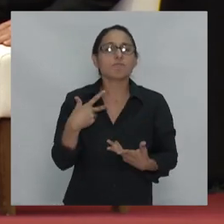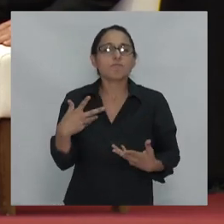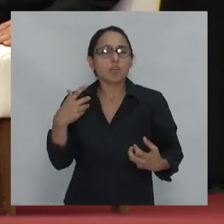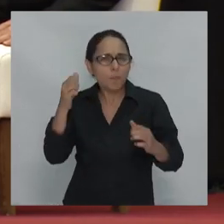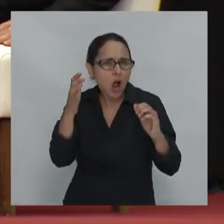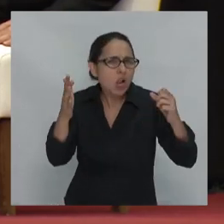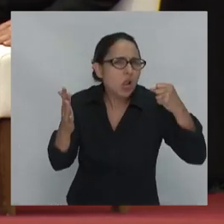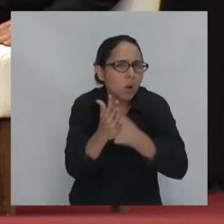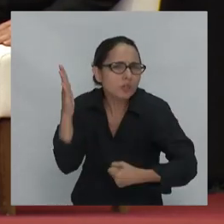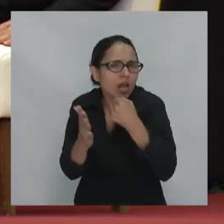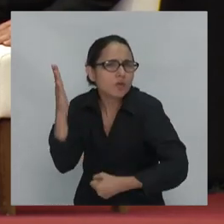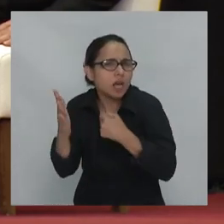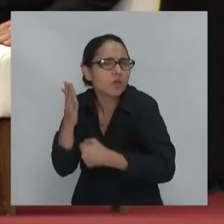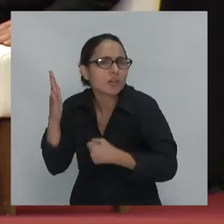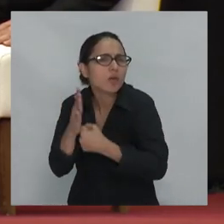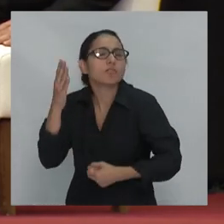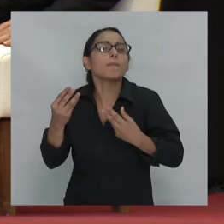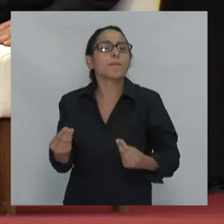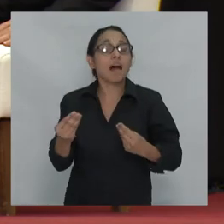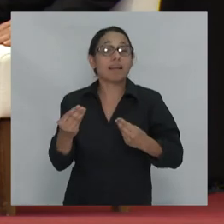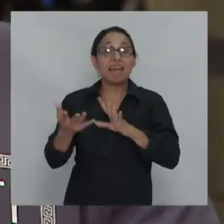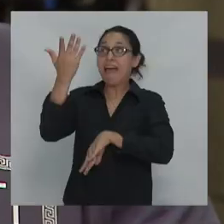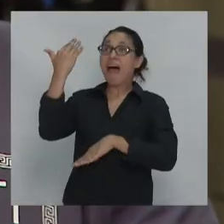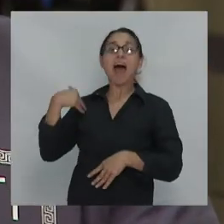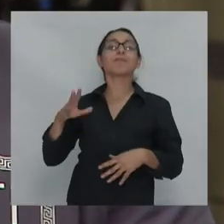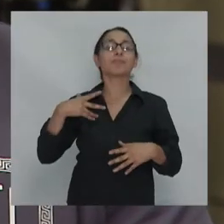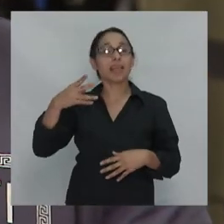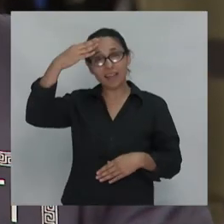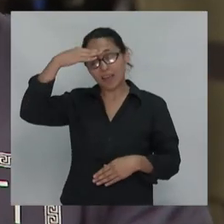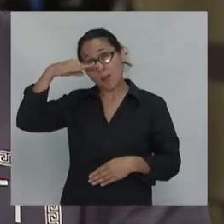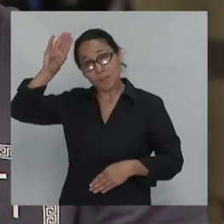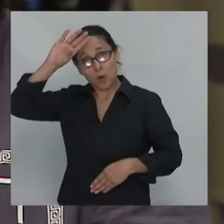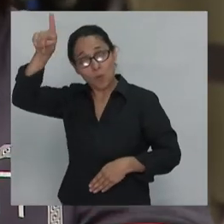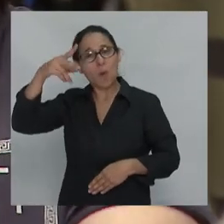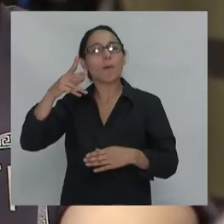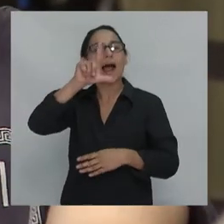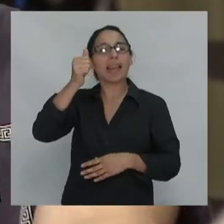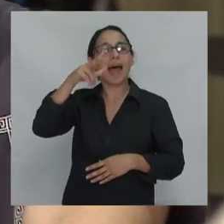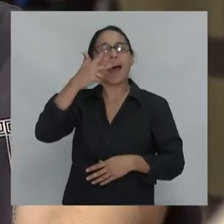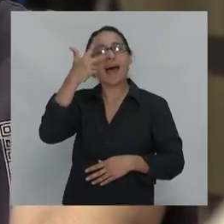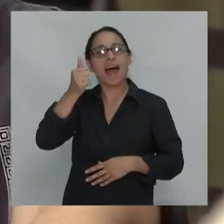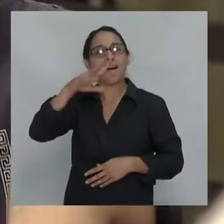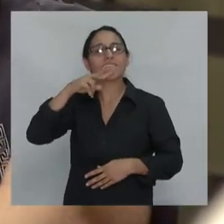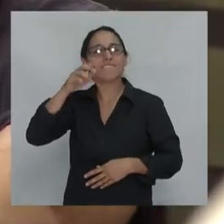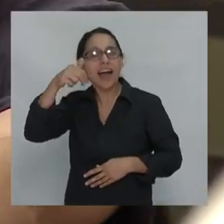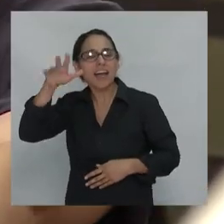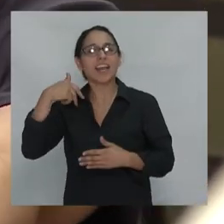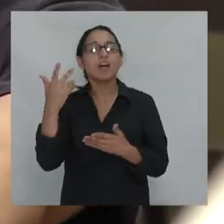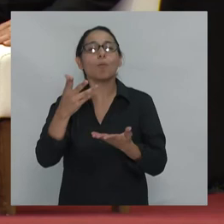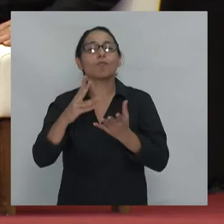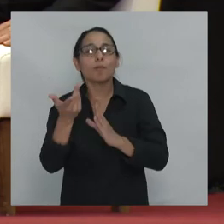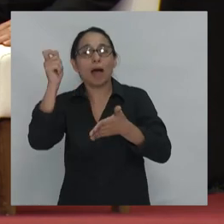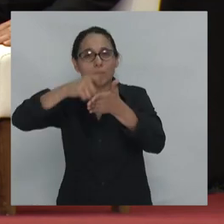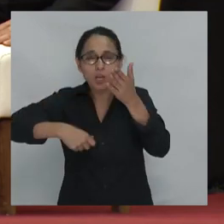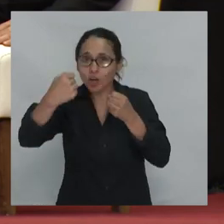por estar defendiendo un programa que se pactó en La Habana de sustitución social de cultivos. No queremos que vuelvan los aviones